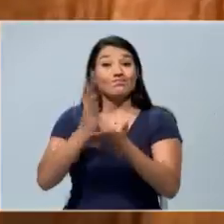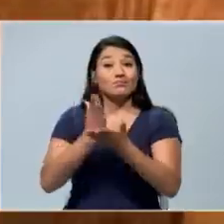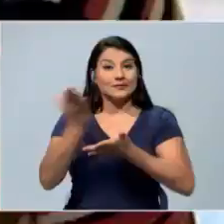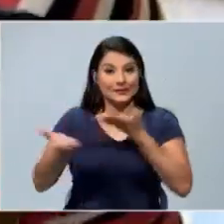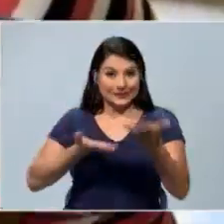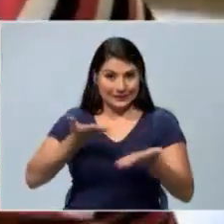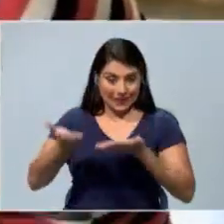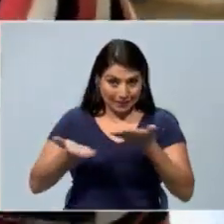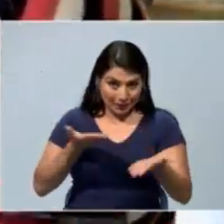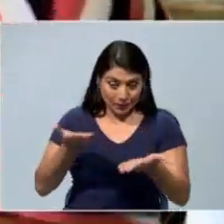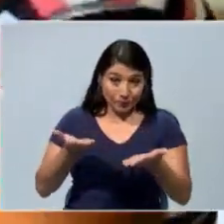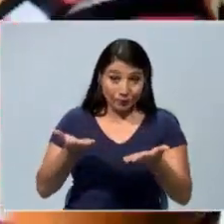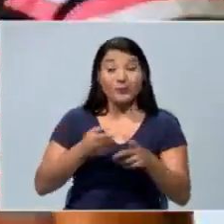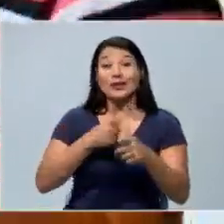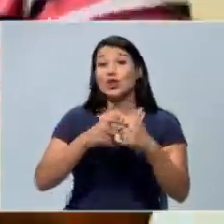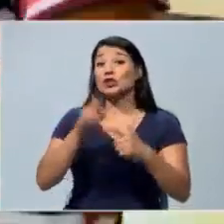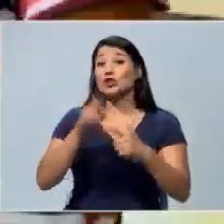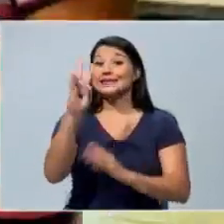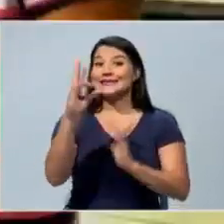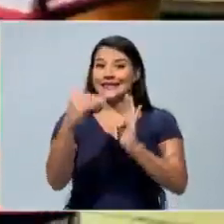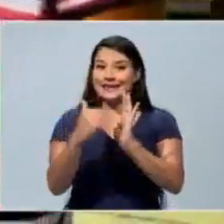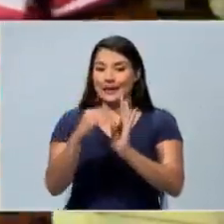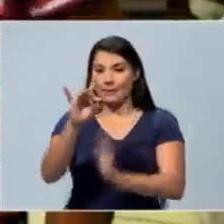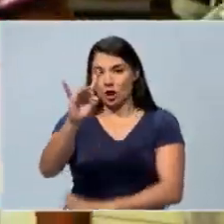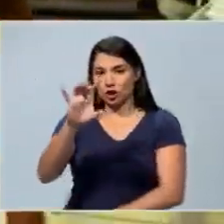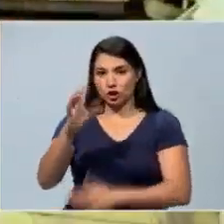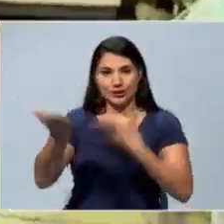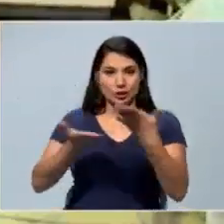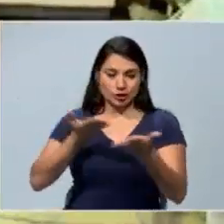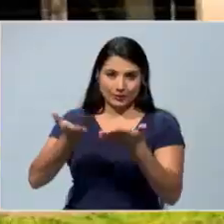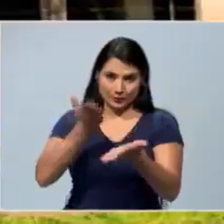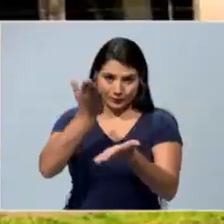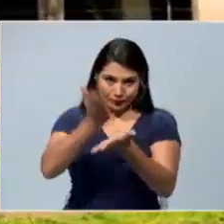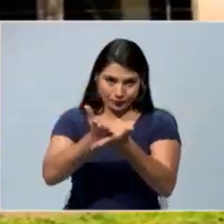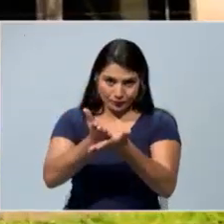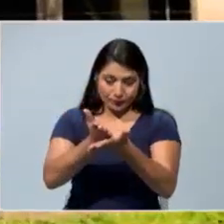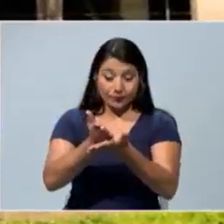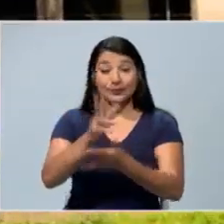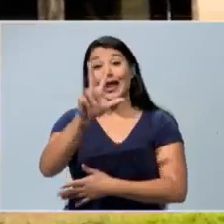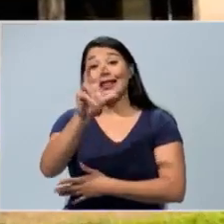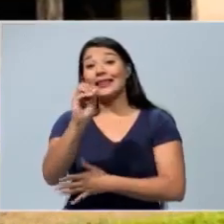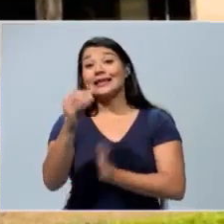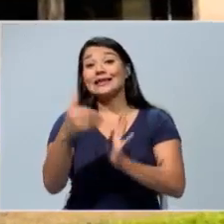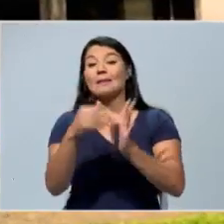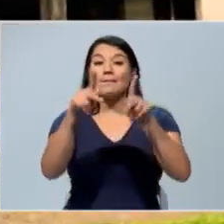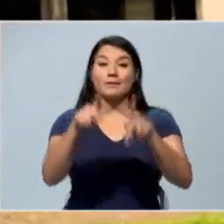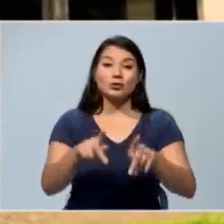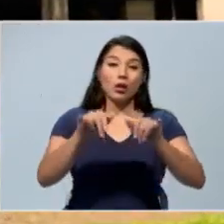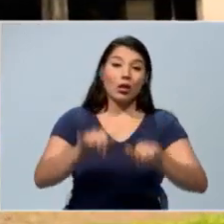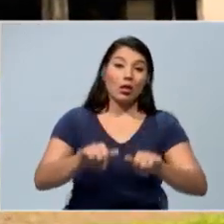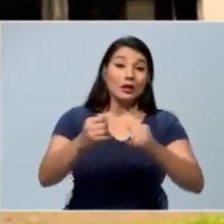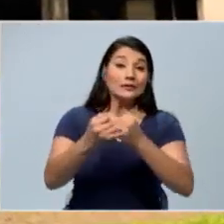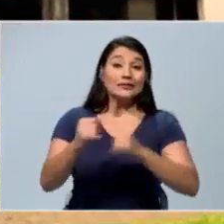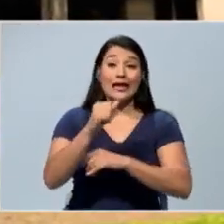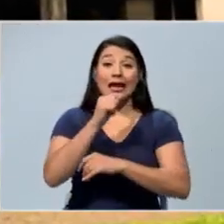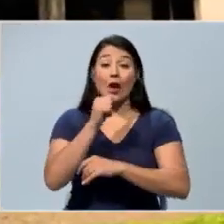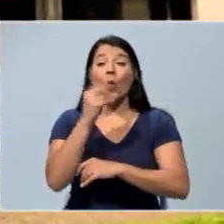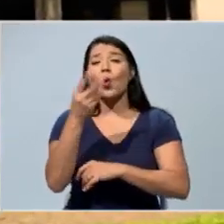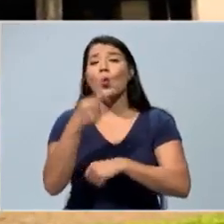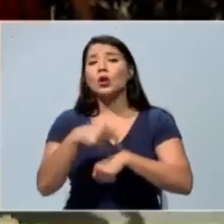durante ese robo, 7.800 servicios se dañaron. 30.000 personas estuvieron sin agua durante 13